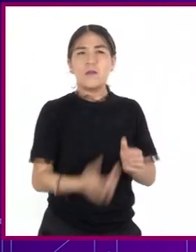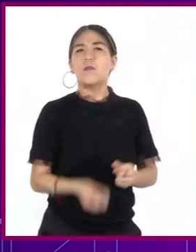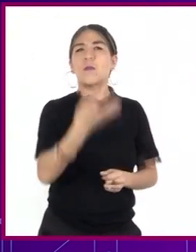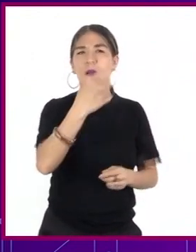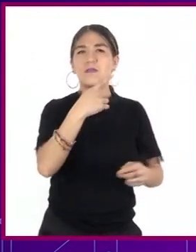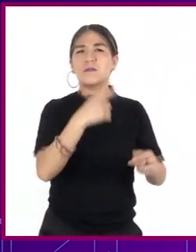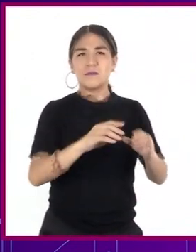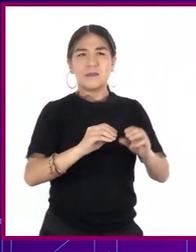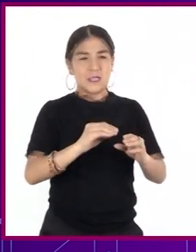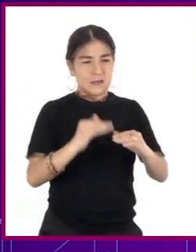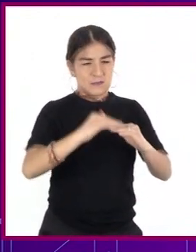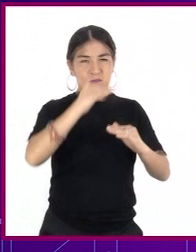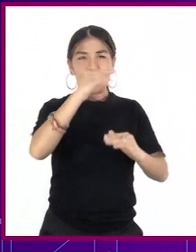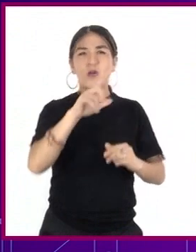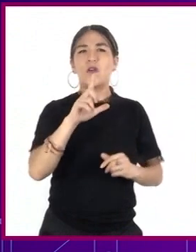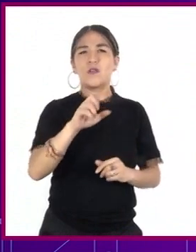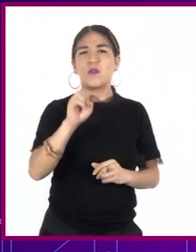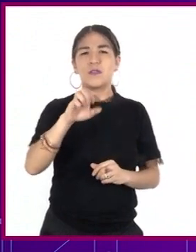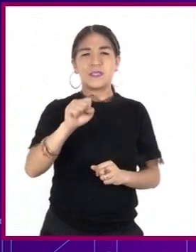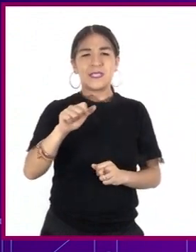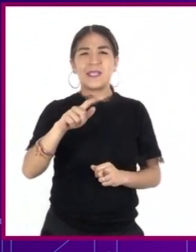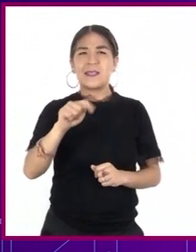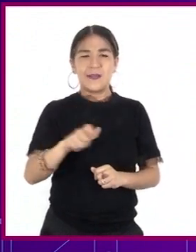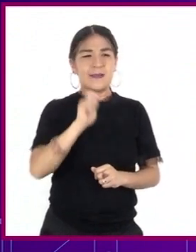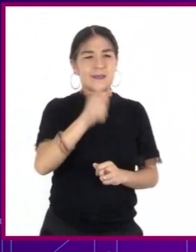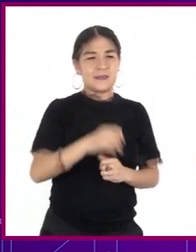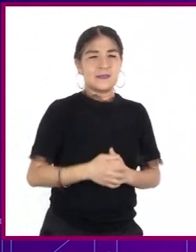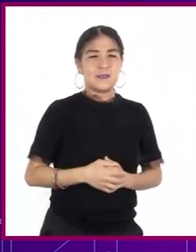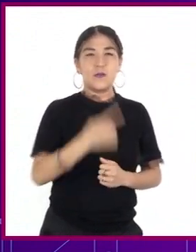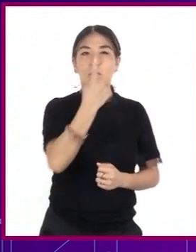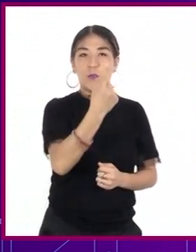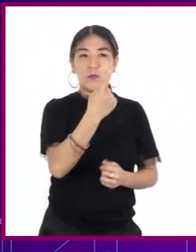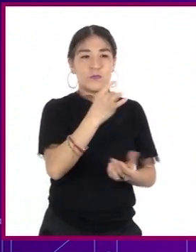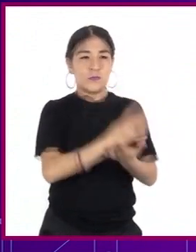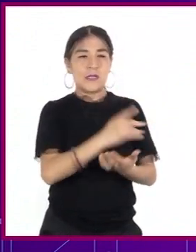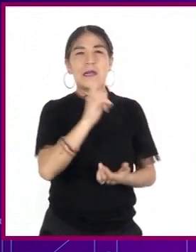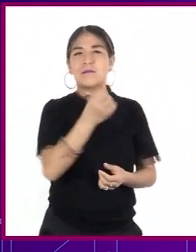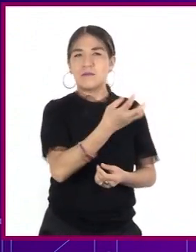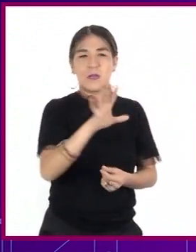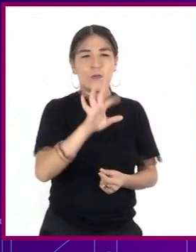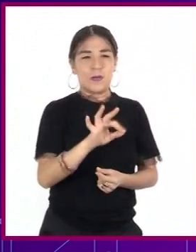45 losetas. Una loseta tiene un área de